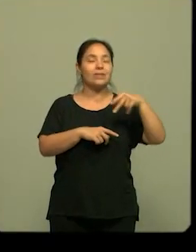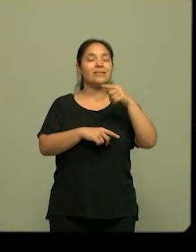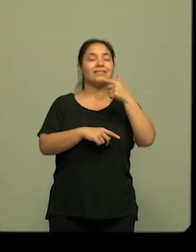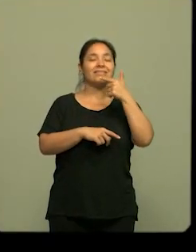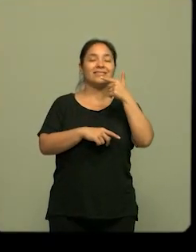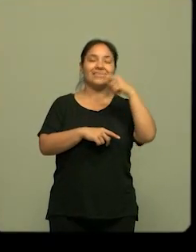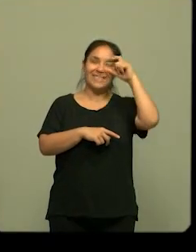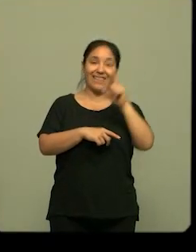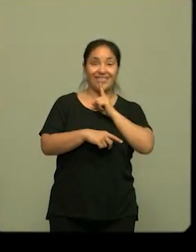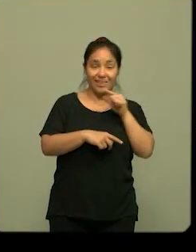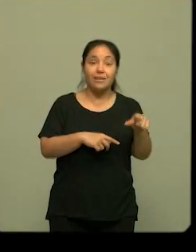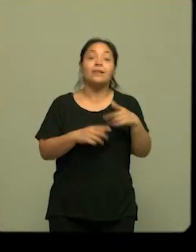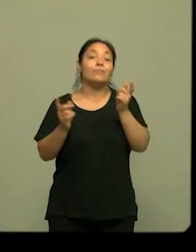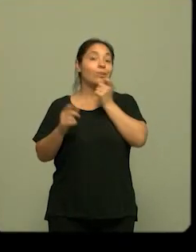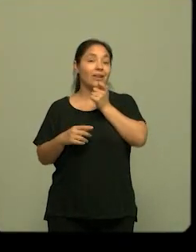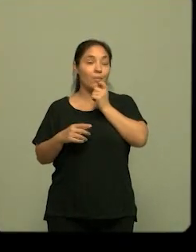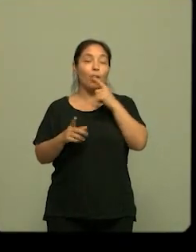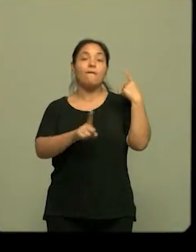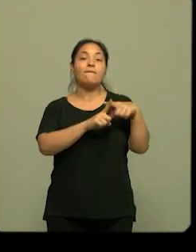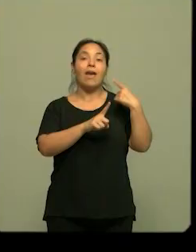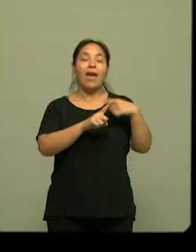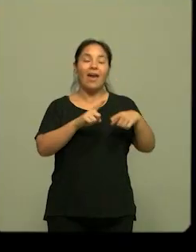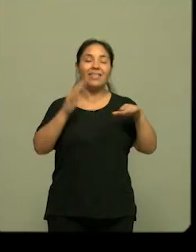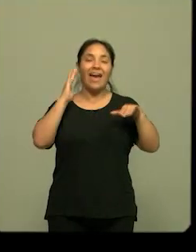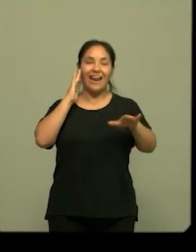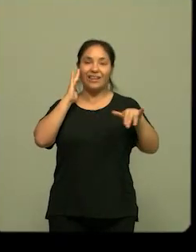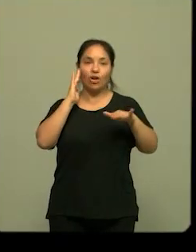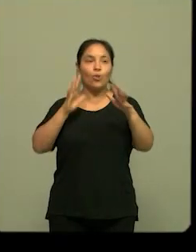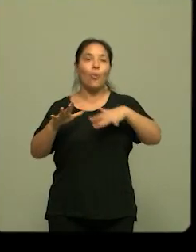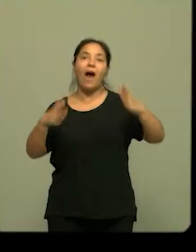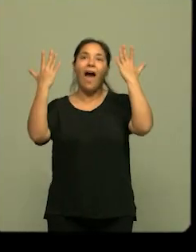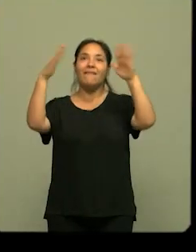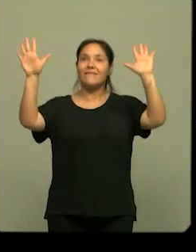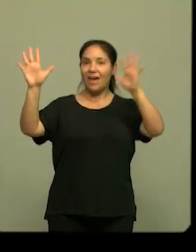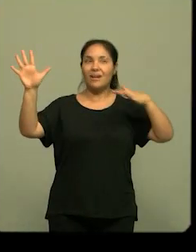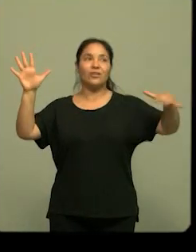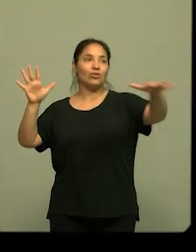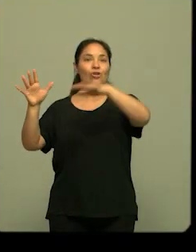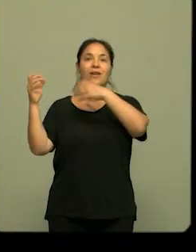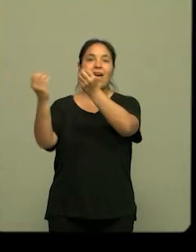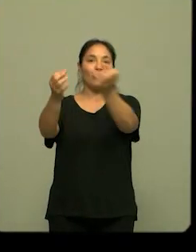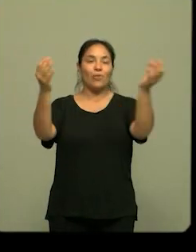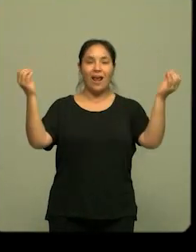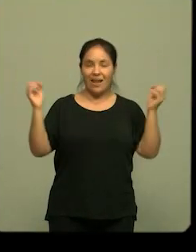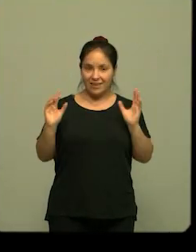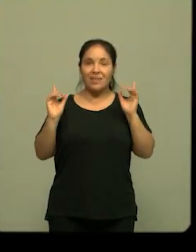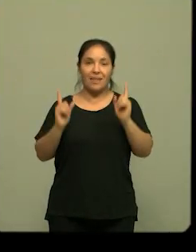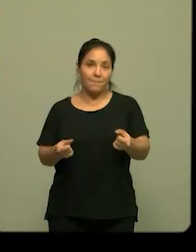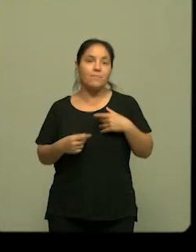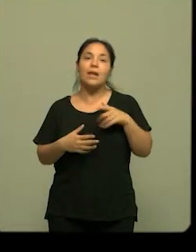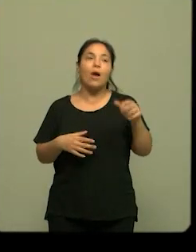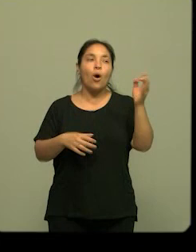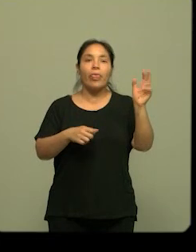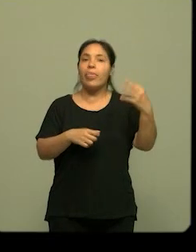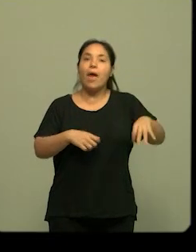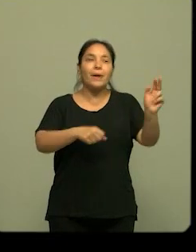hace esto de las fiestas electrónicas que se dan en lugares abiertos, en donde uno hay un entorno natural que uno también entiende hay que preservar. ¿Cómo se